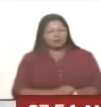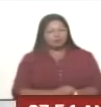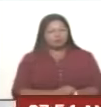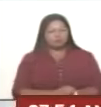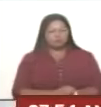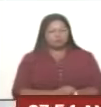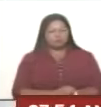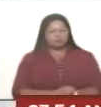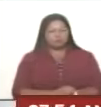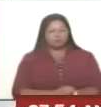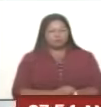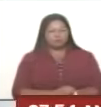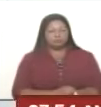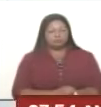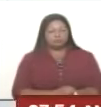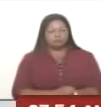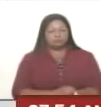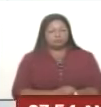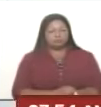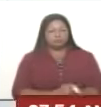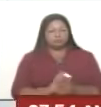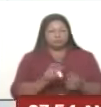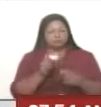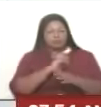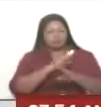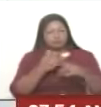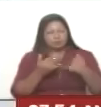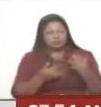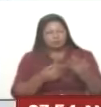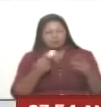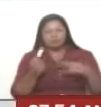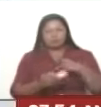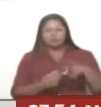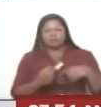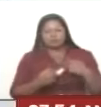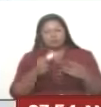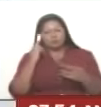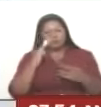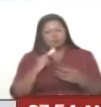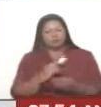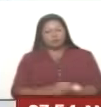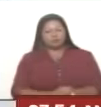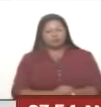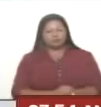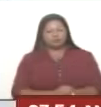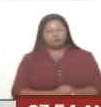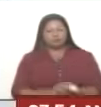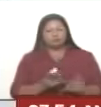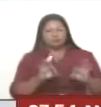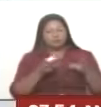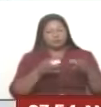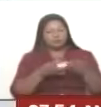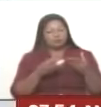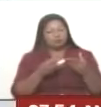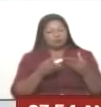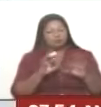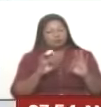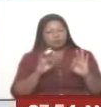que encabeza las fuerzas de la Revolución Bolivariana, especialmente el Partido Socialista Unido de Venezuela.